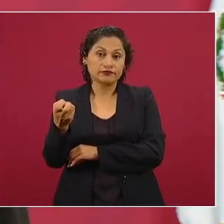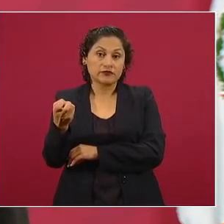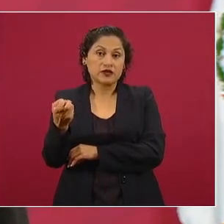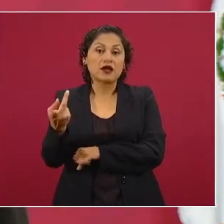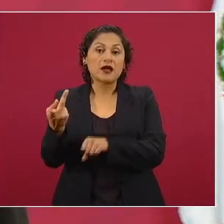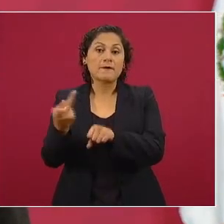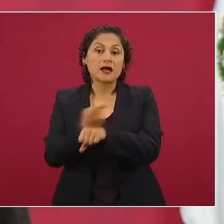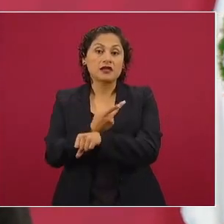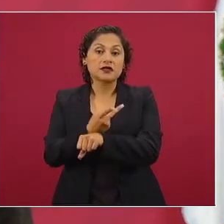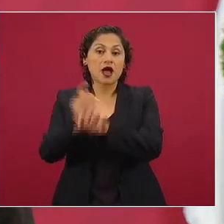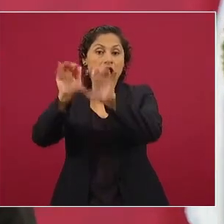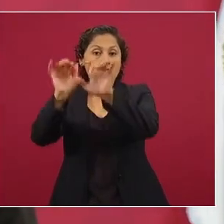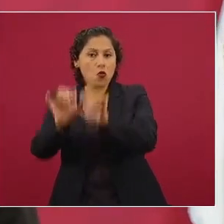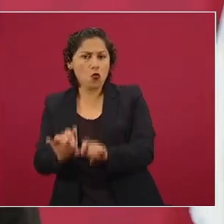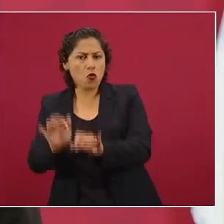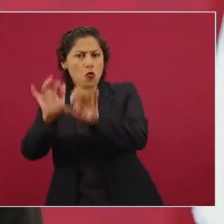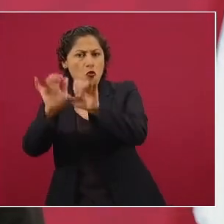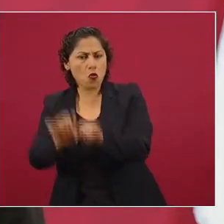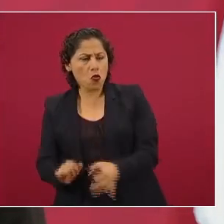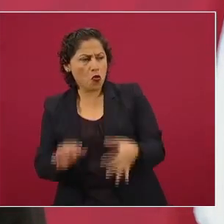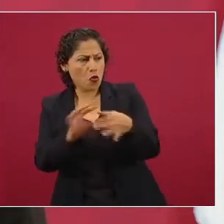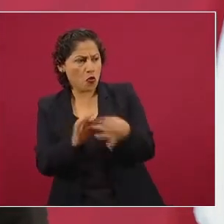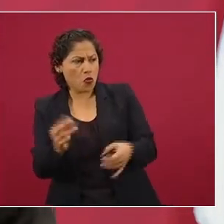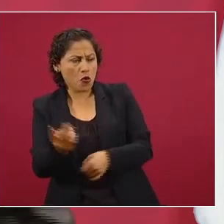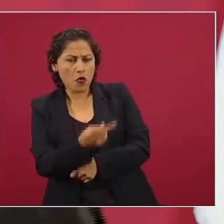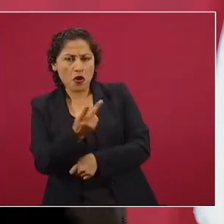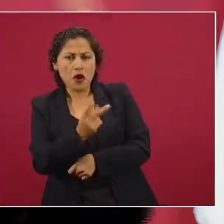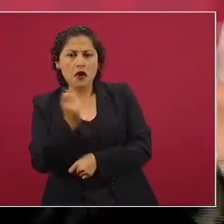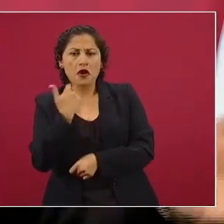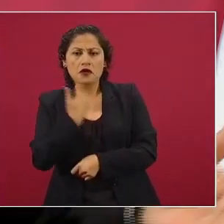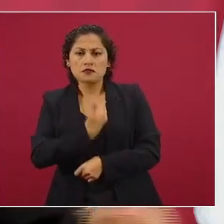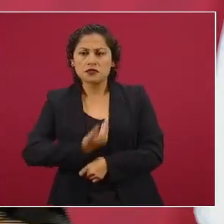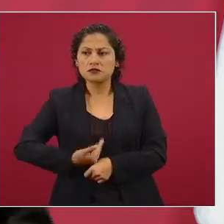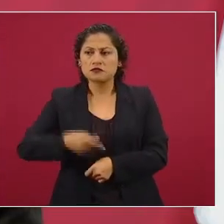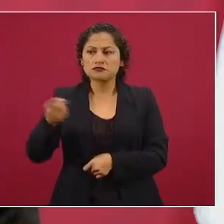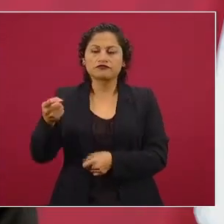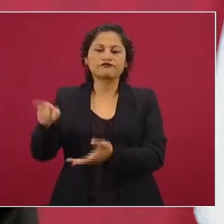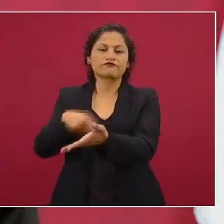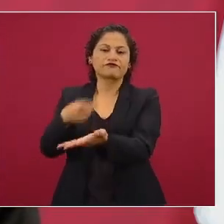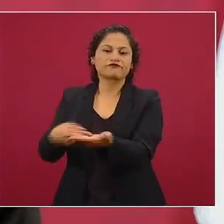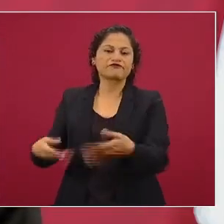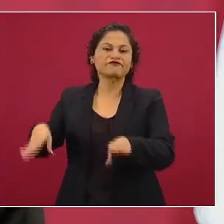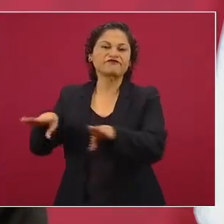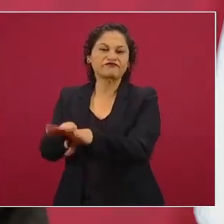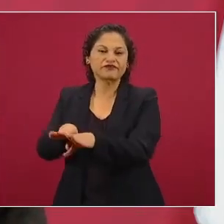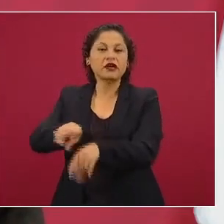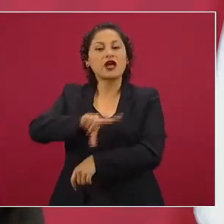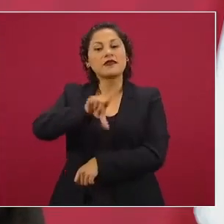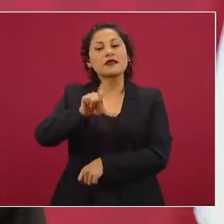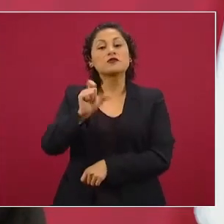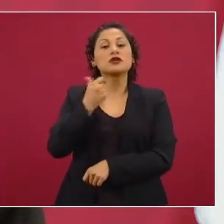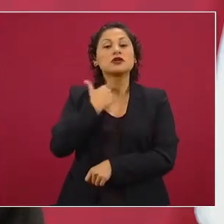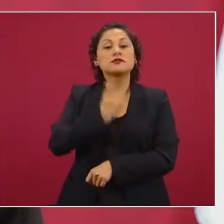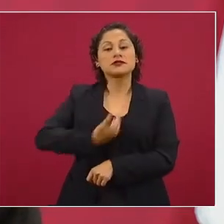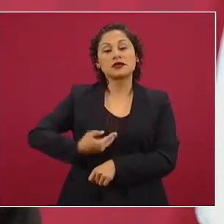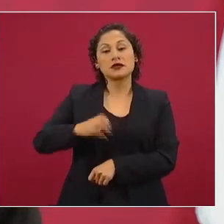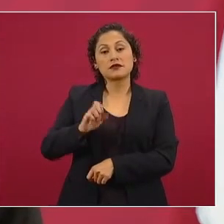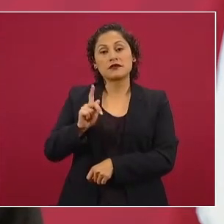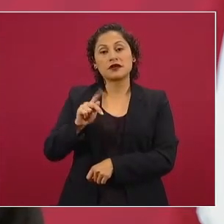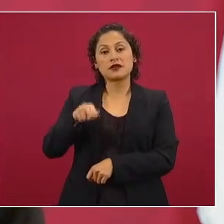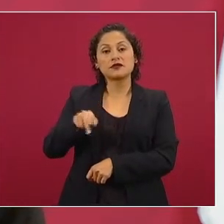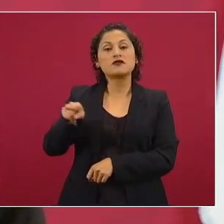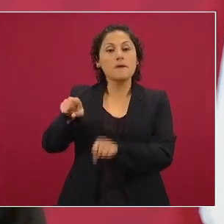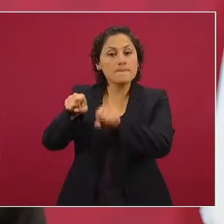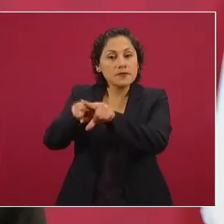Con el presidente Peña, pues fue lo de Carmen Aristegui y muchos casos más.